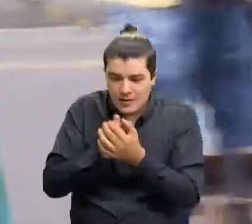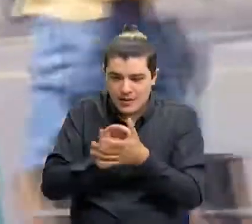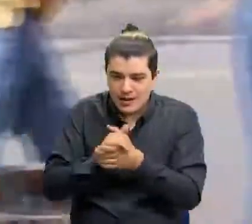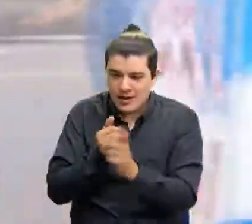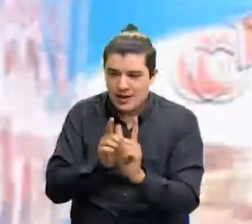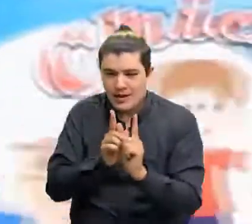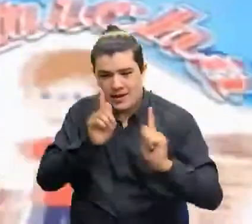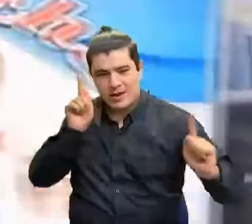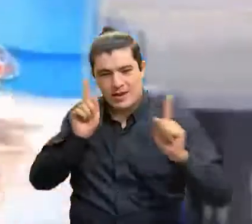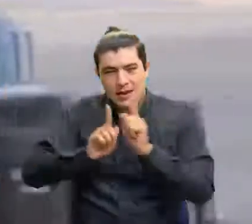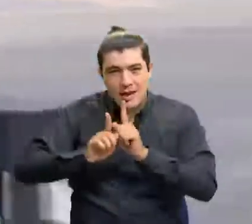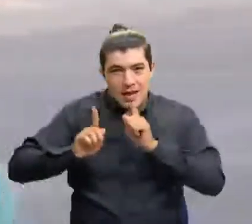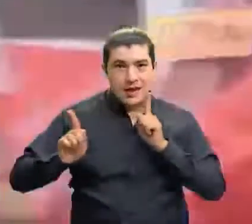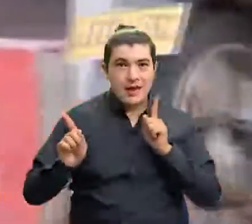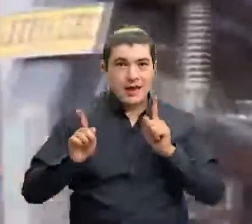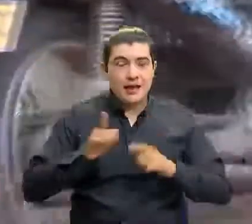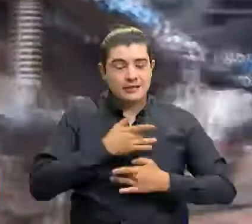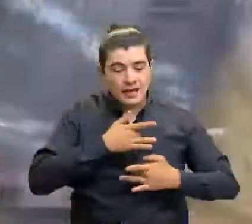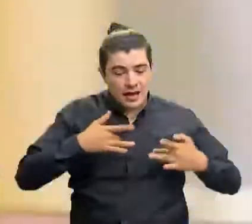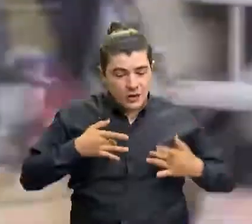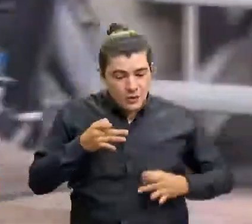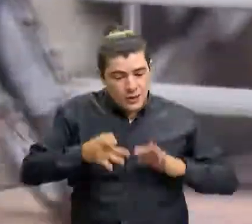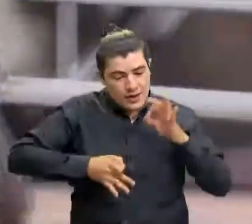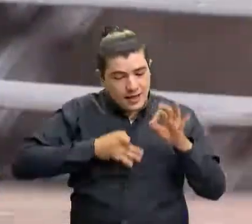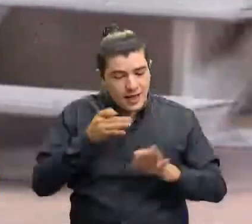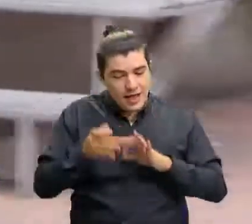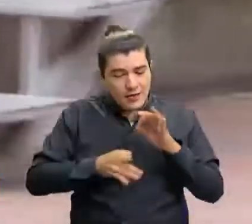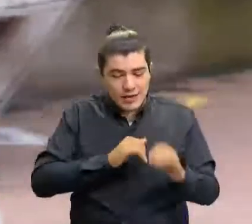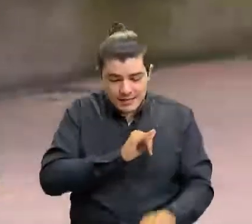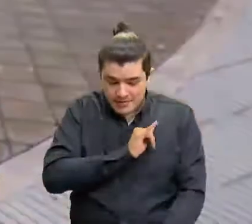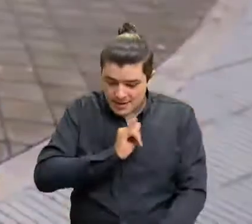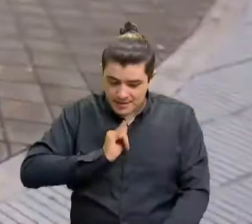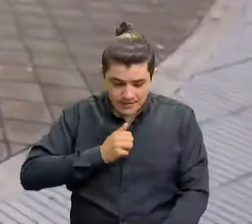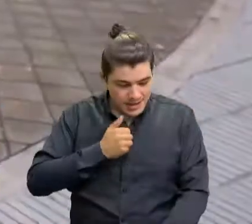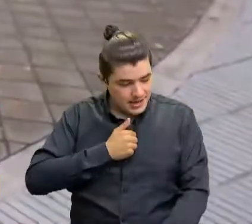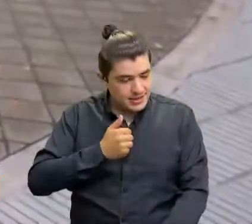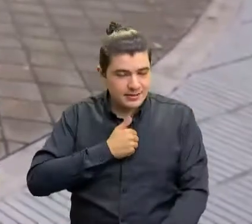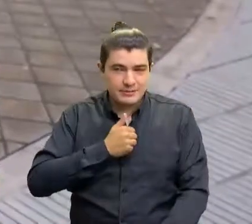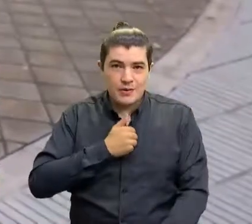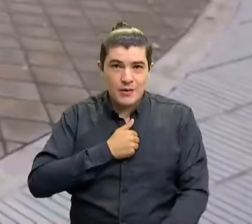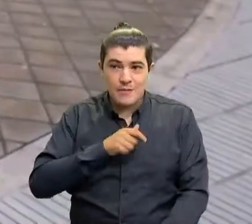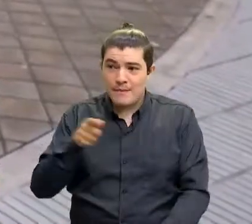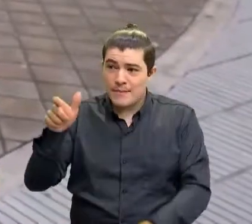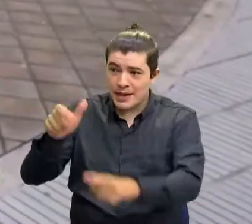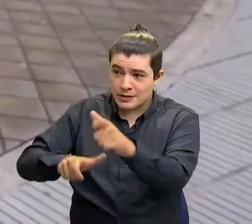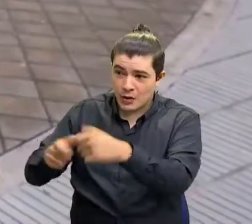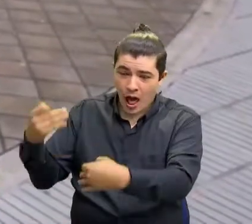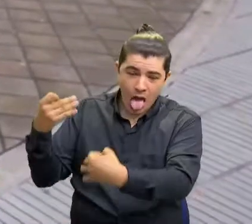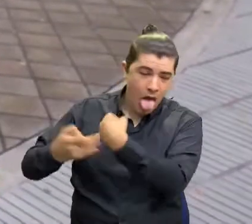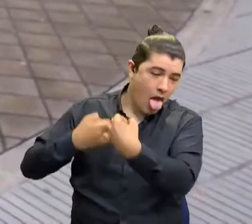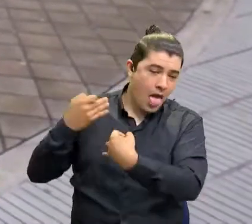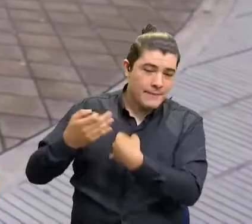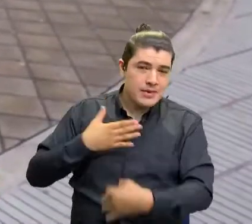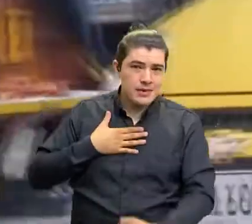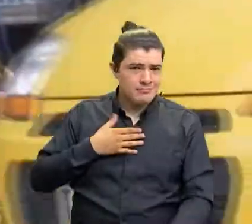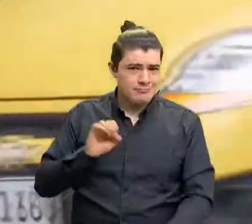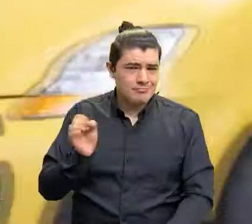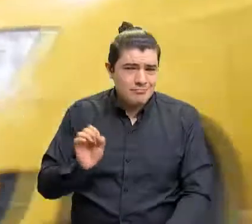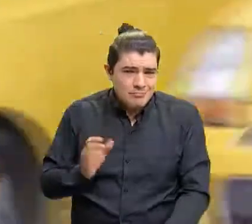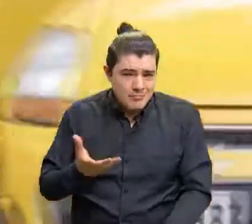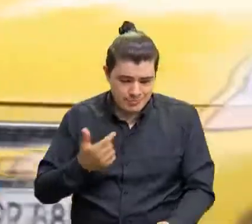nosotros la jaló nadie nadie responde por nosotros y nosotros mismos nos no hacemos caso a los que nos imponen los que saben